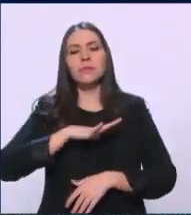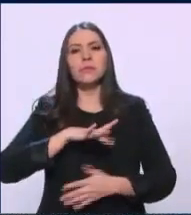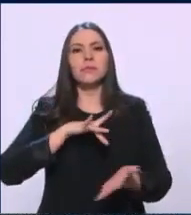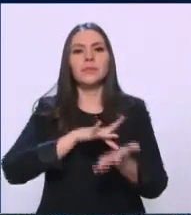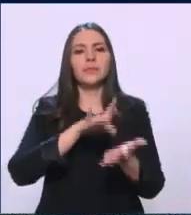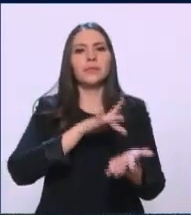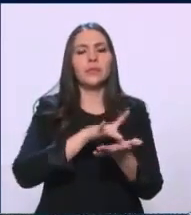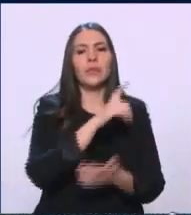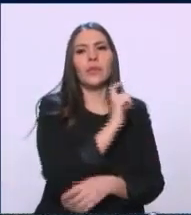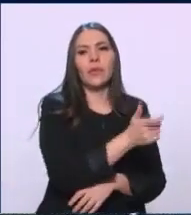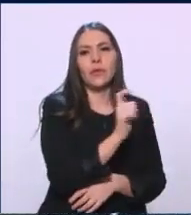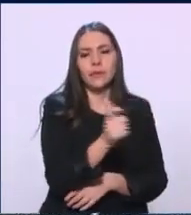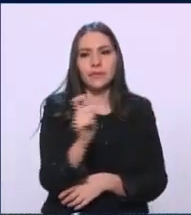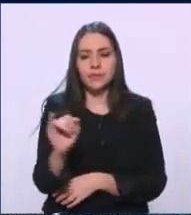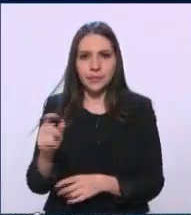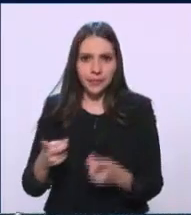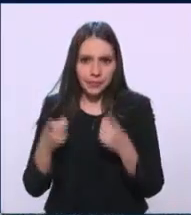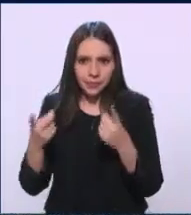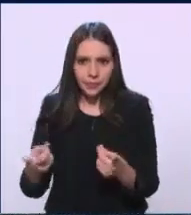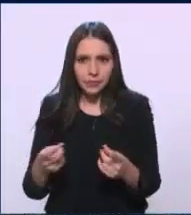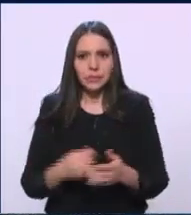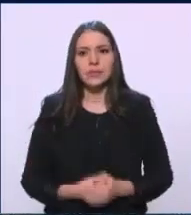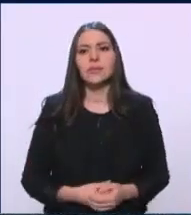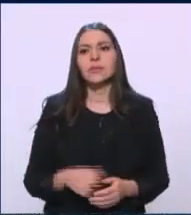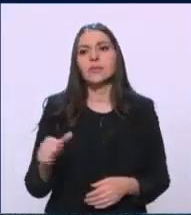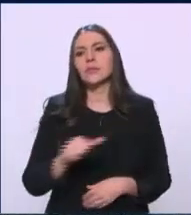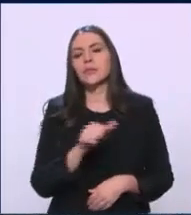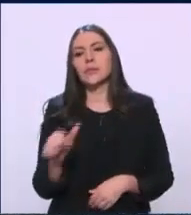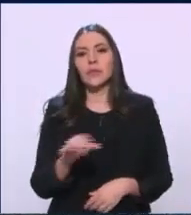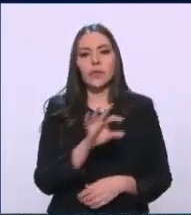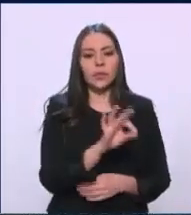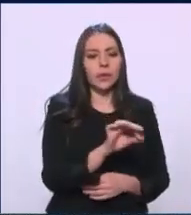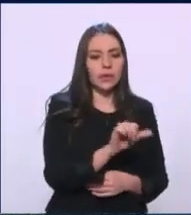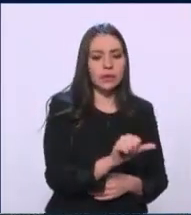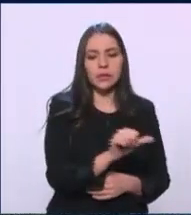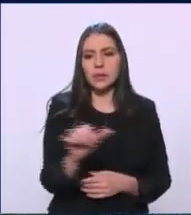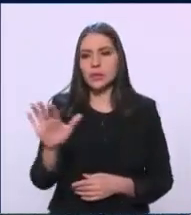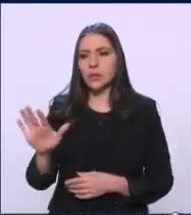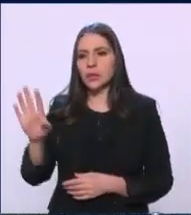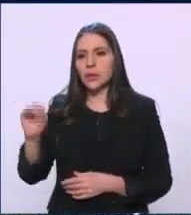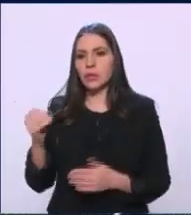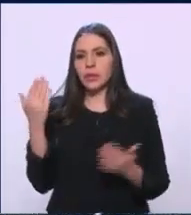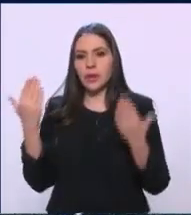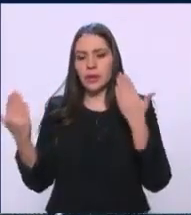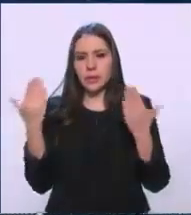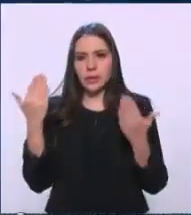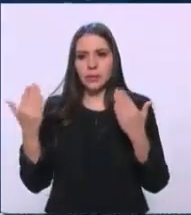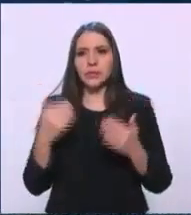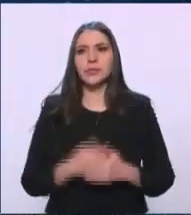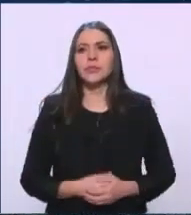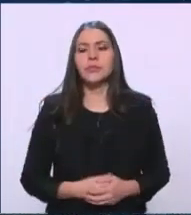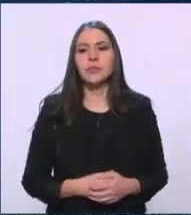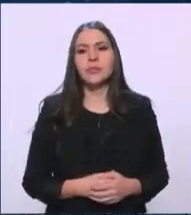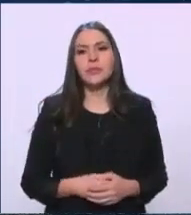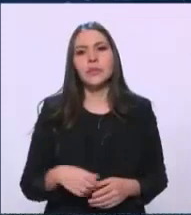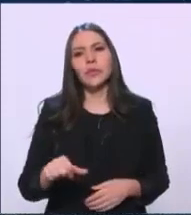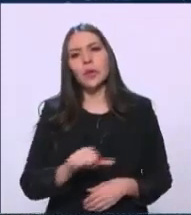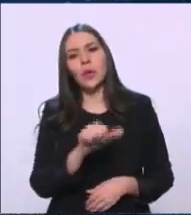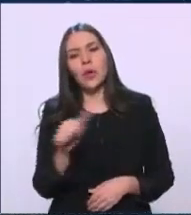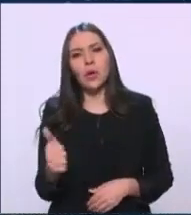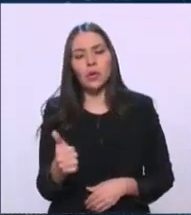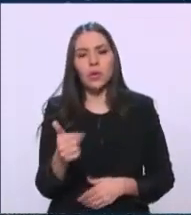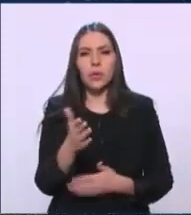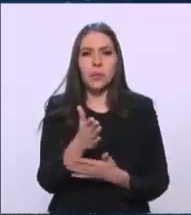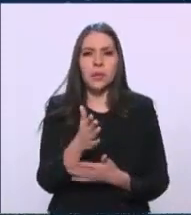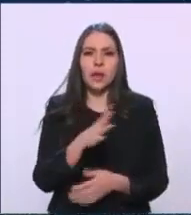Y el diferencial en puntos es de 46 a 59, ¿no? 13 puntos. Y en medio hay otros más